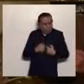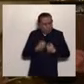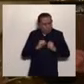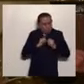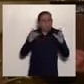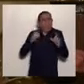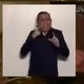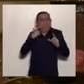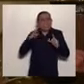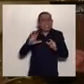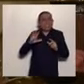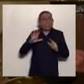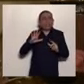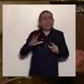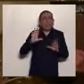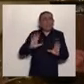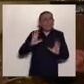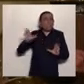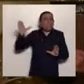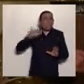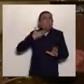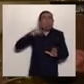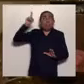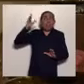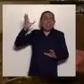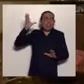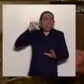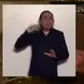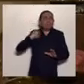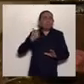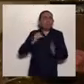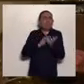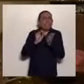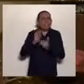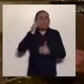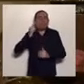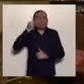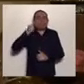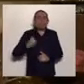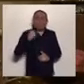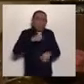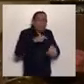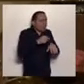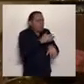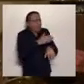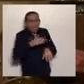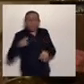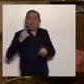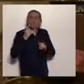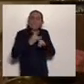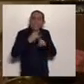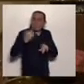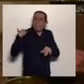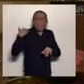corazón despierto, atento, para poder escuchar esa voz de Jesús, buen pastor, que en todo tiempo y momento